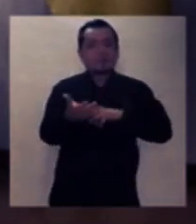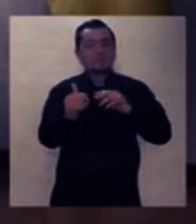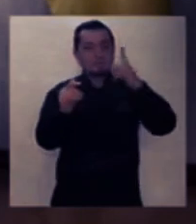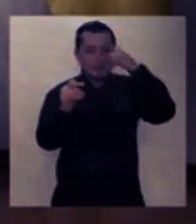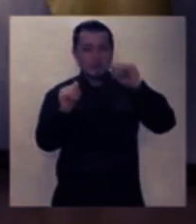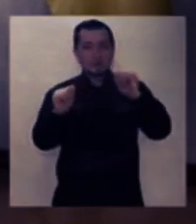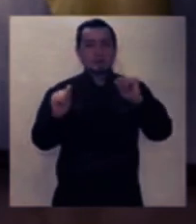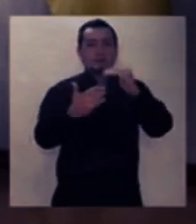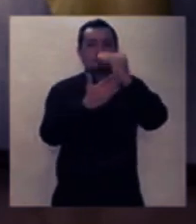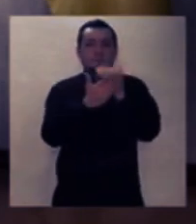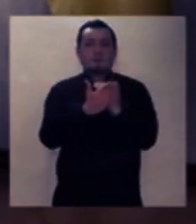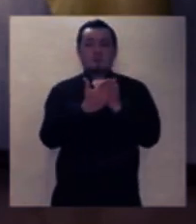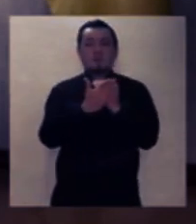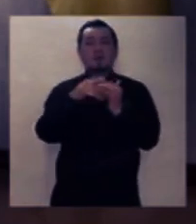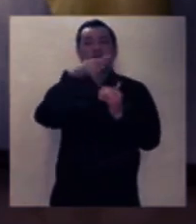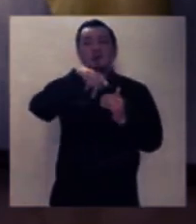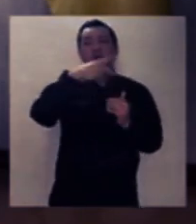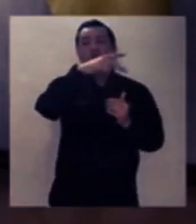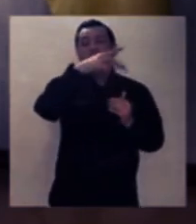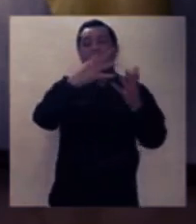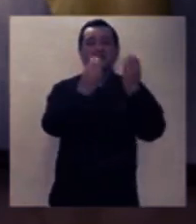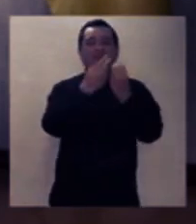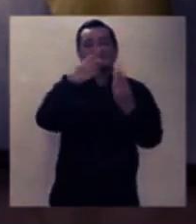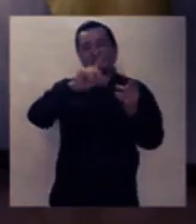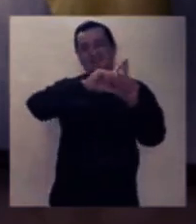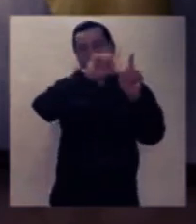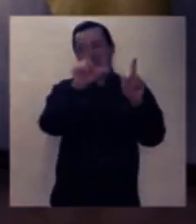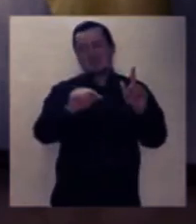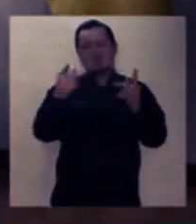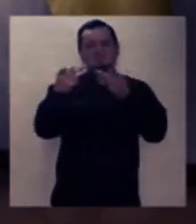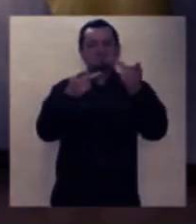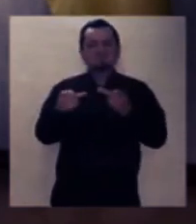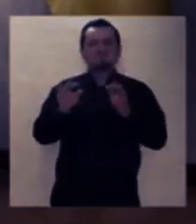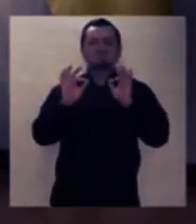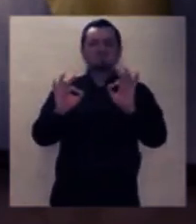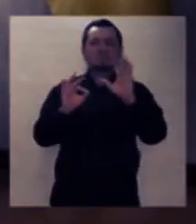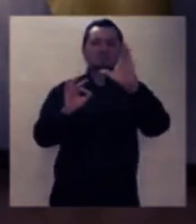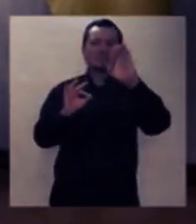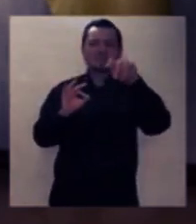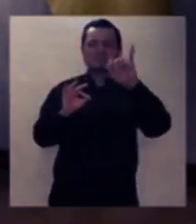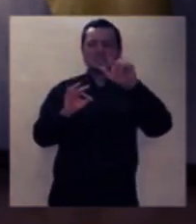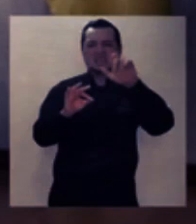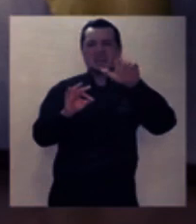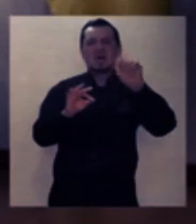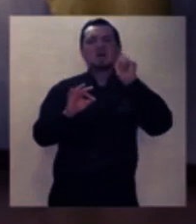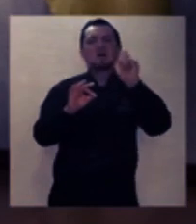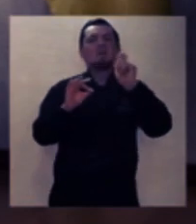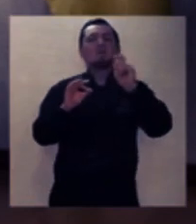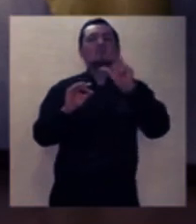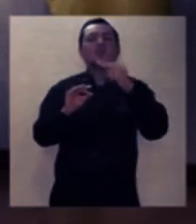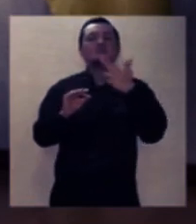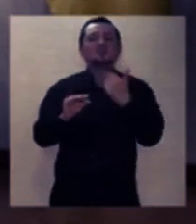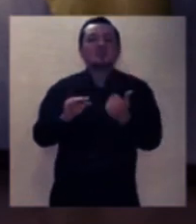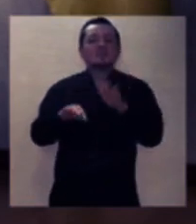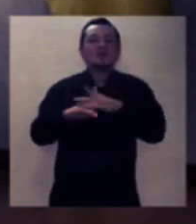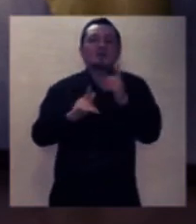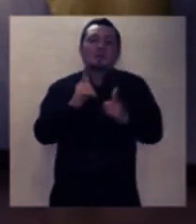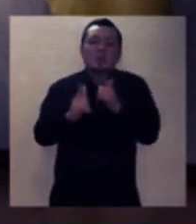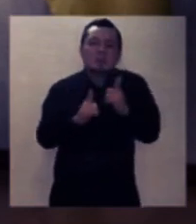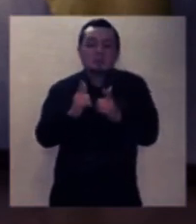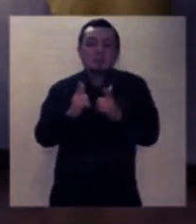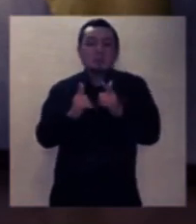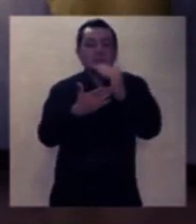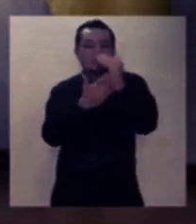el doble de contagios en nuestro estado que lo que ha hecho el modelo Centinela, y al hacerlo, según las proyecciones de los especialistas, hemos evitado